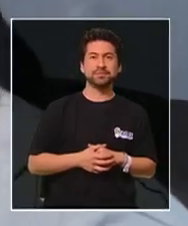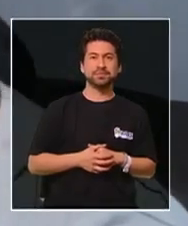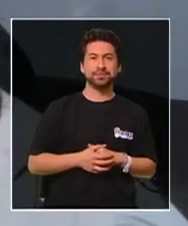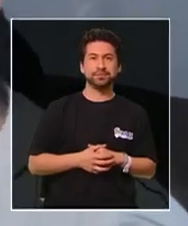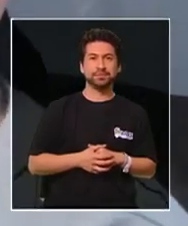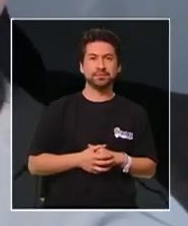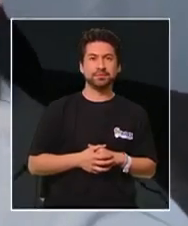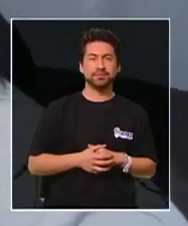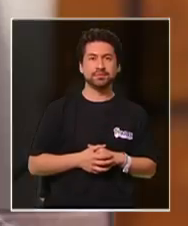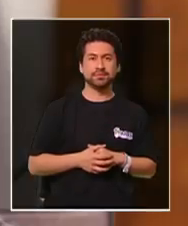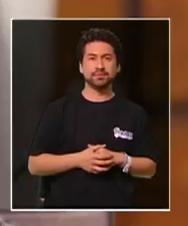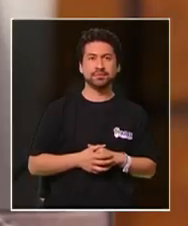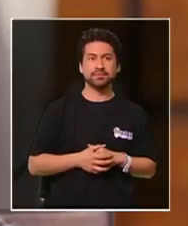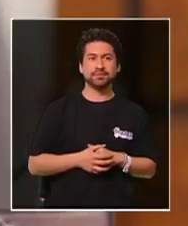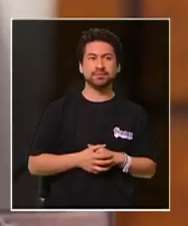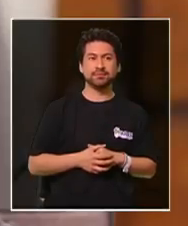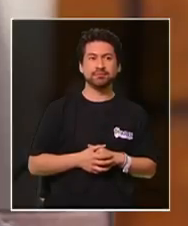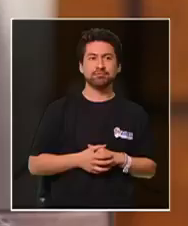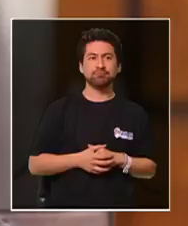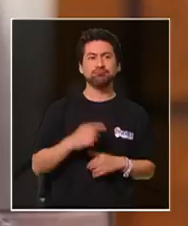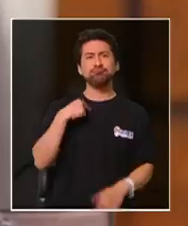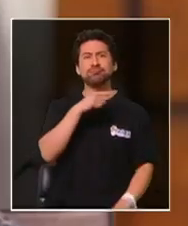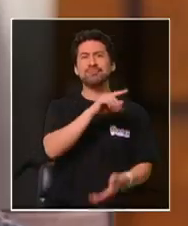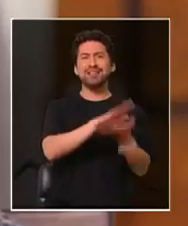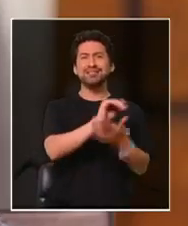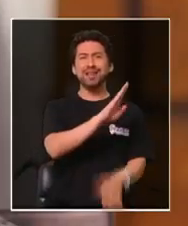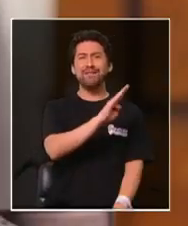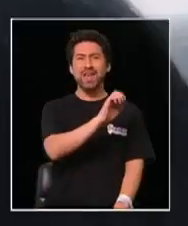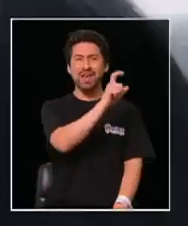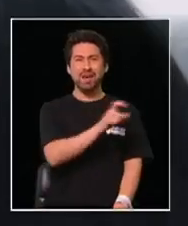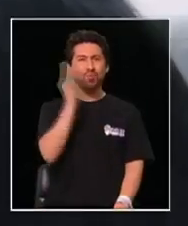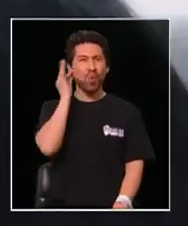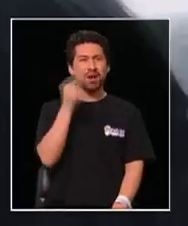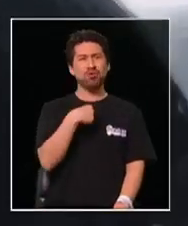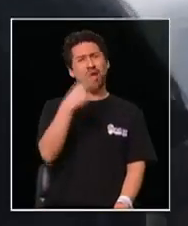compañero Yo a la ch la conocí